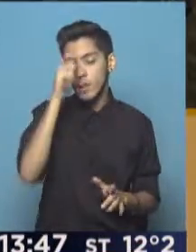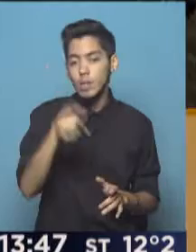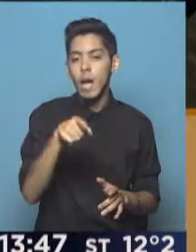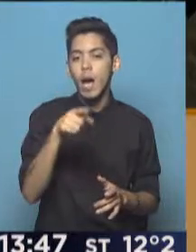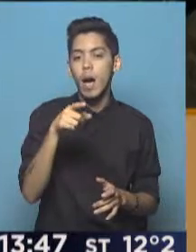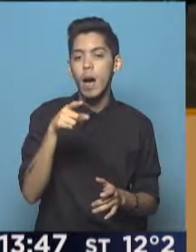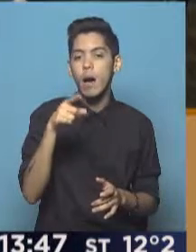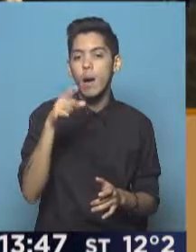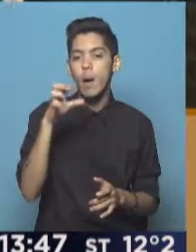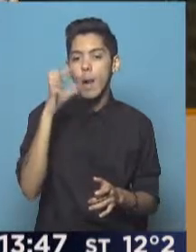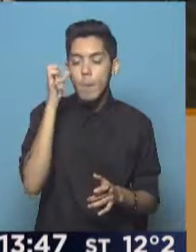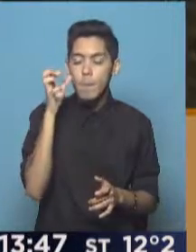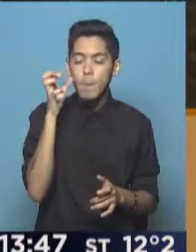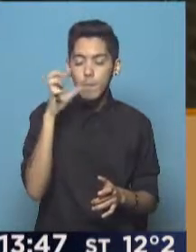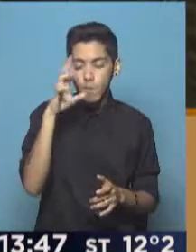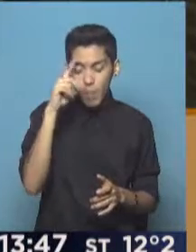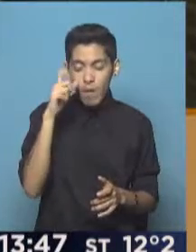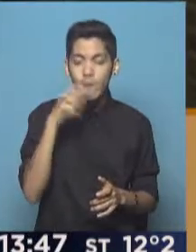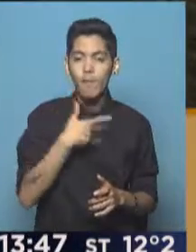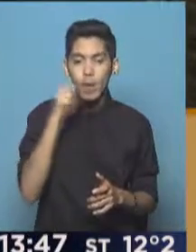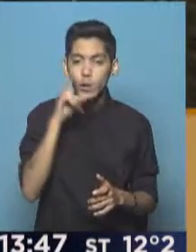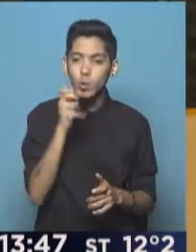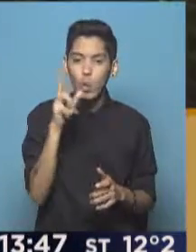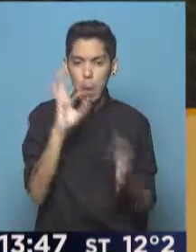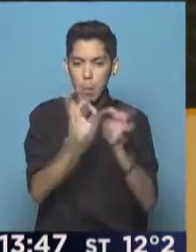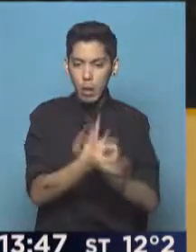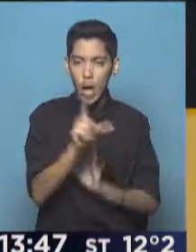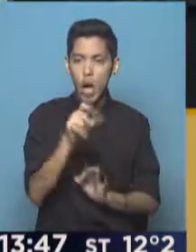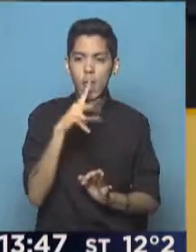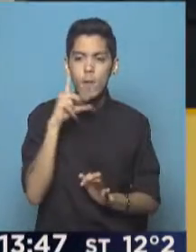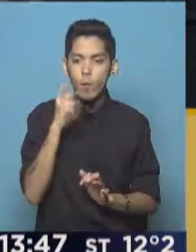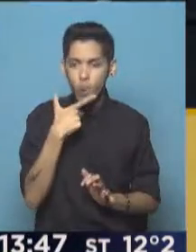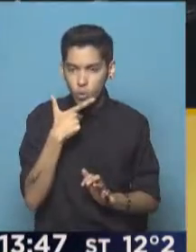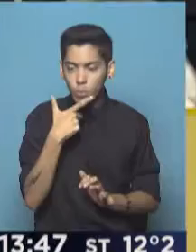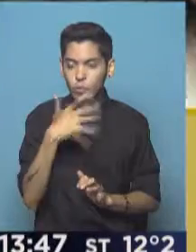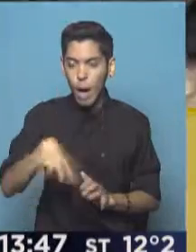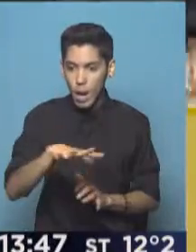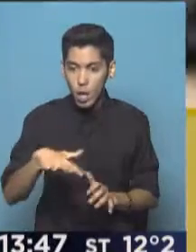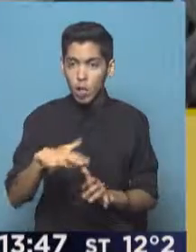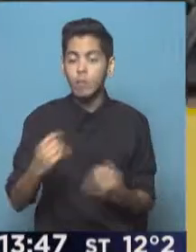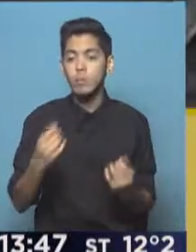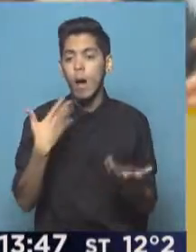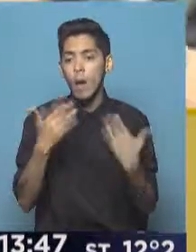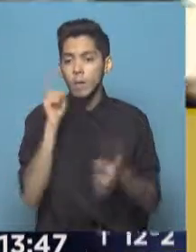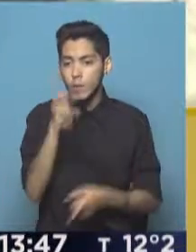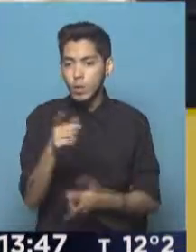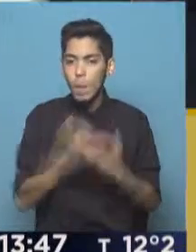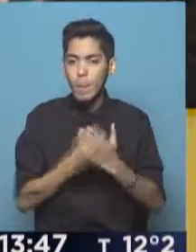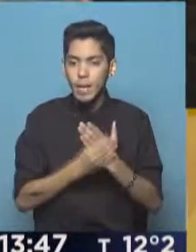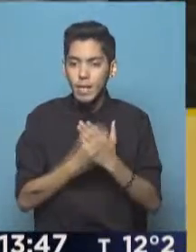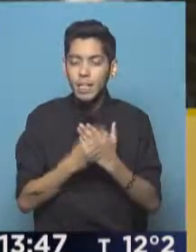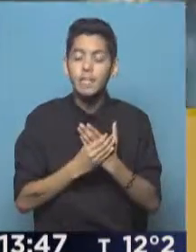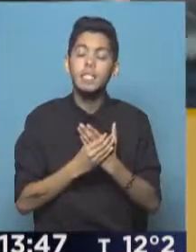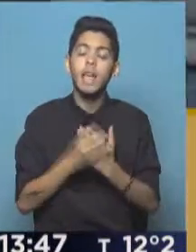supuesto, la localidad de Olivos, muy cerquita aquí. Y claro, se refería a esto precisamente la ministra de Seguridad,